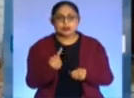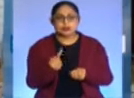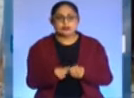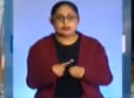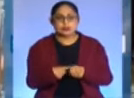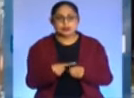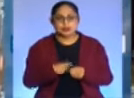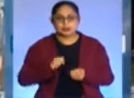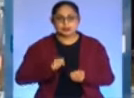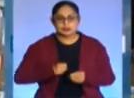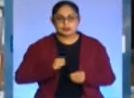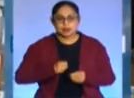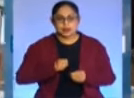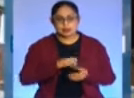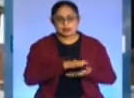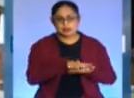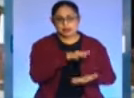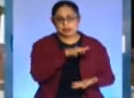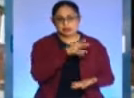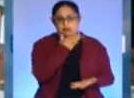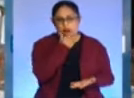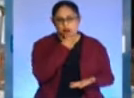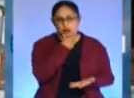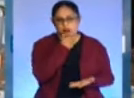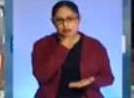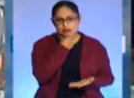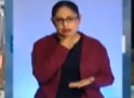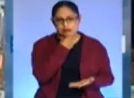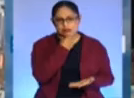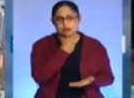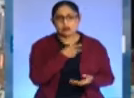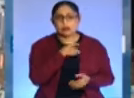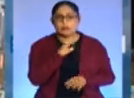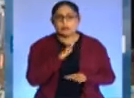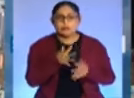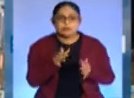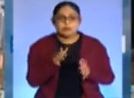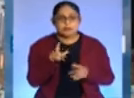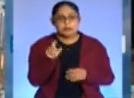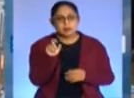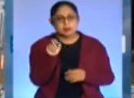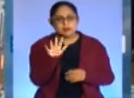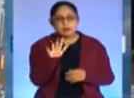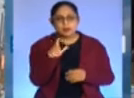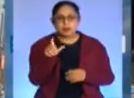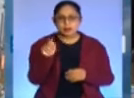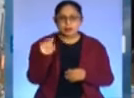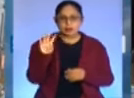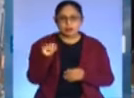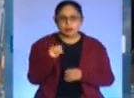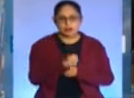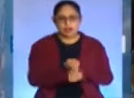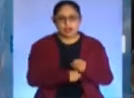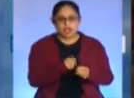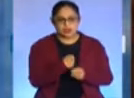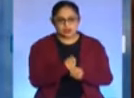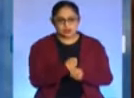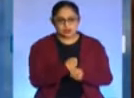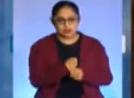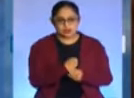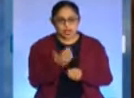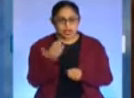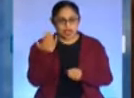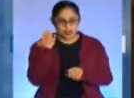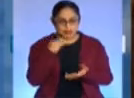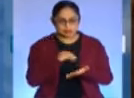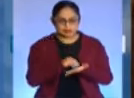en su mayoría son hombres. La mayor incidencia en personas es de entre 25 a 29 años de edad. En el último